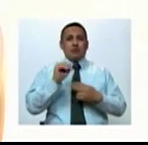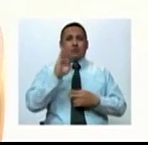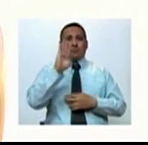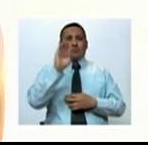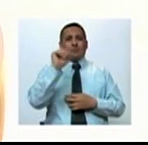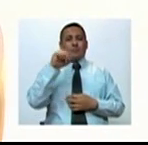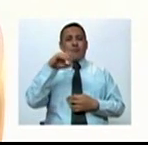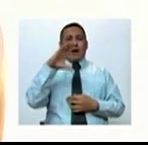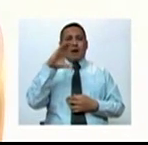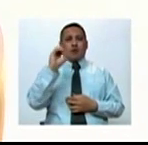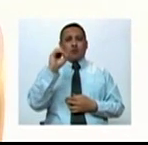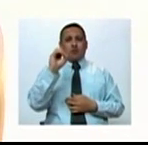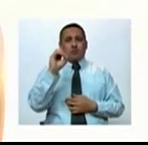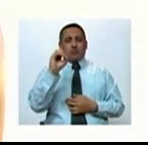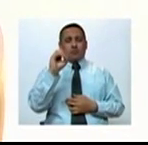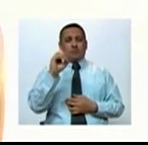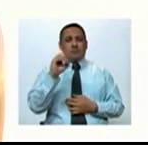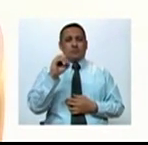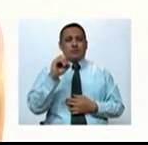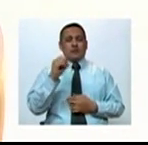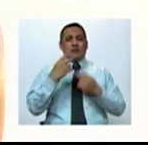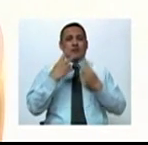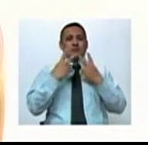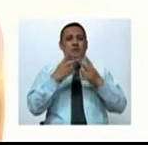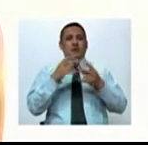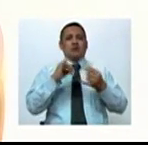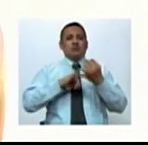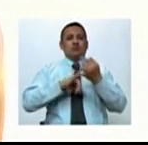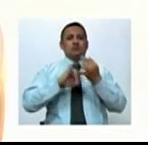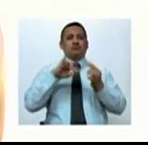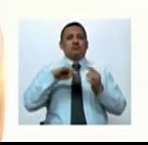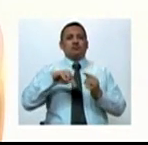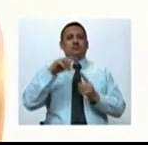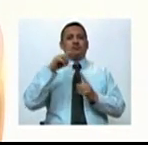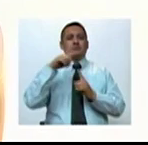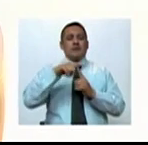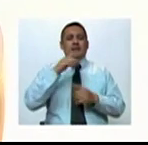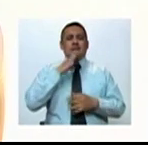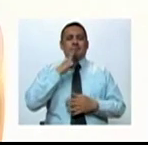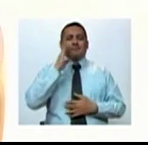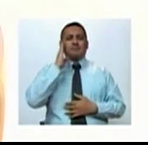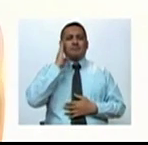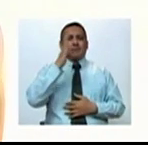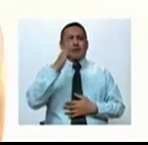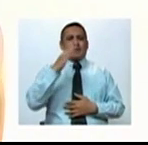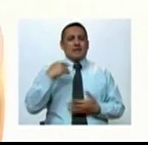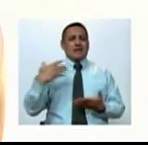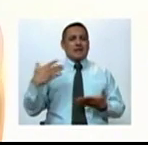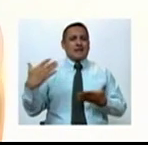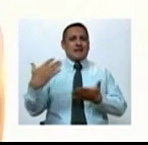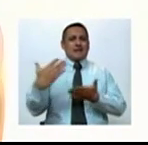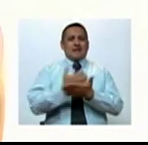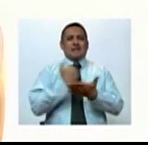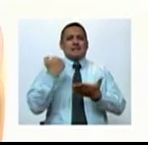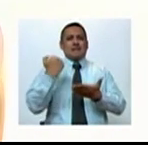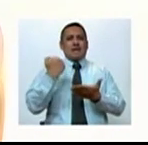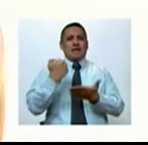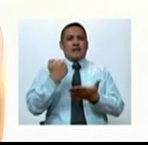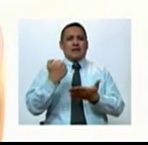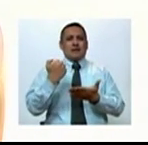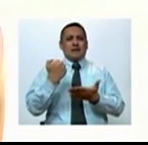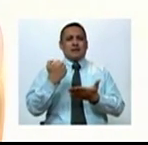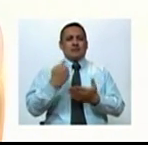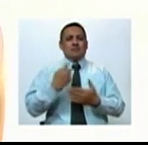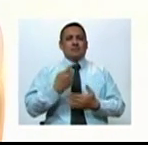un banco y la SUNAT ordena el embargo